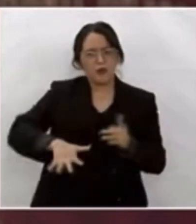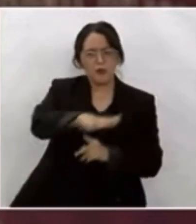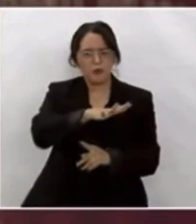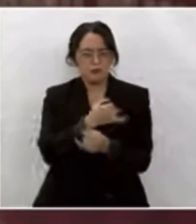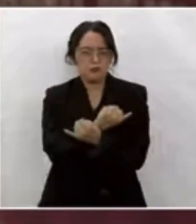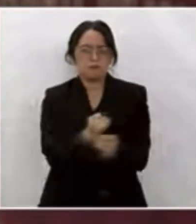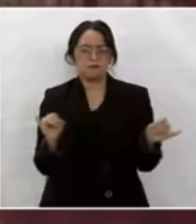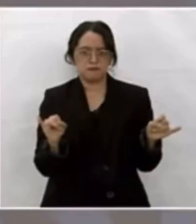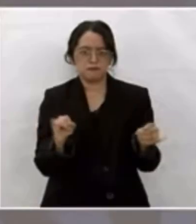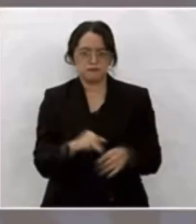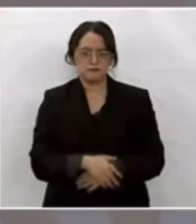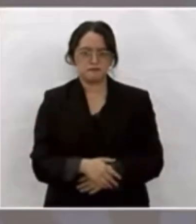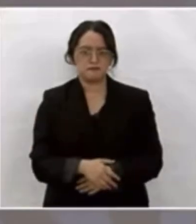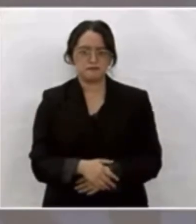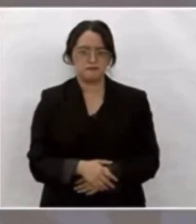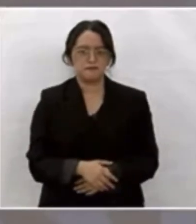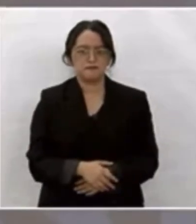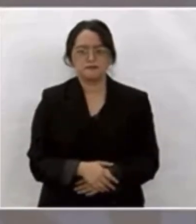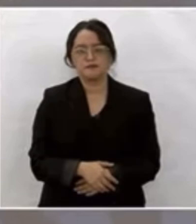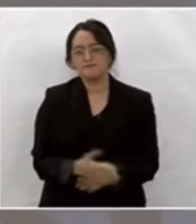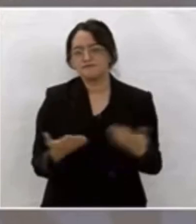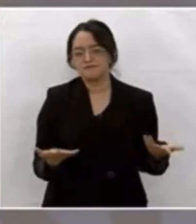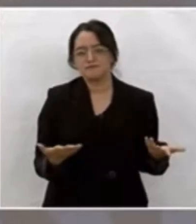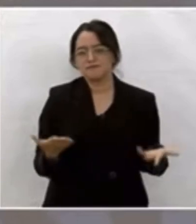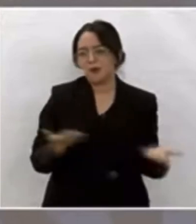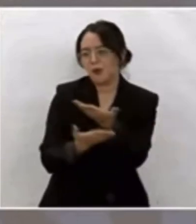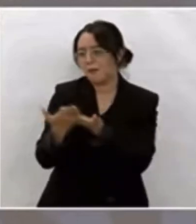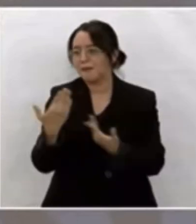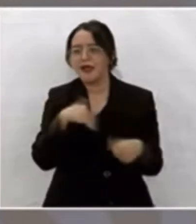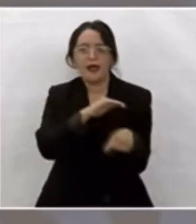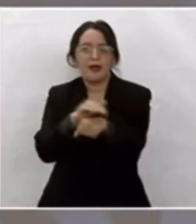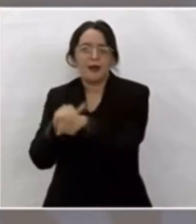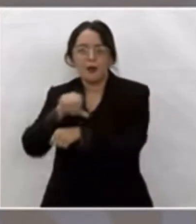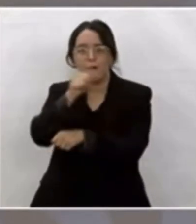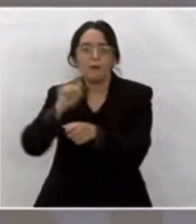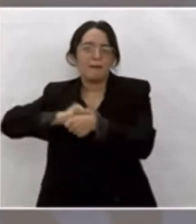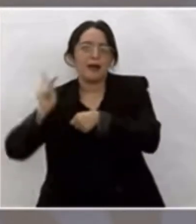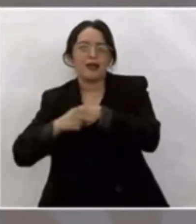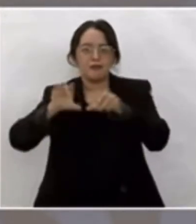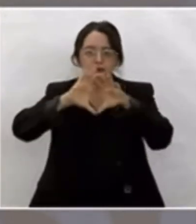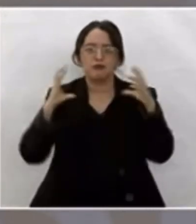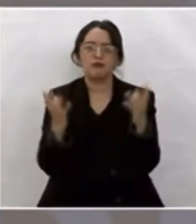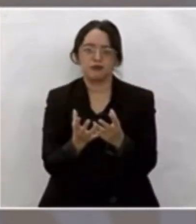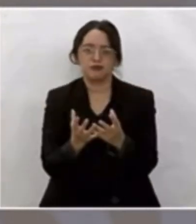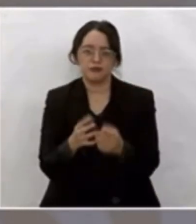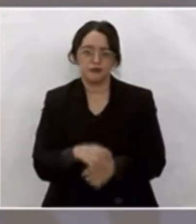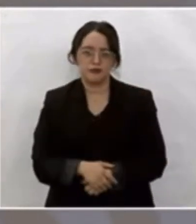pueblos, tener relaciones de amistad con todos los pueblos del mundo,